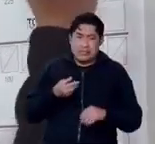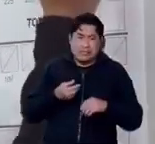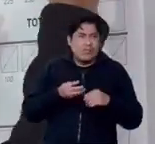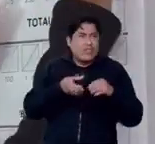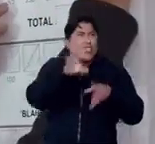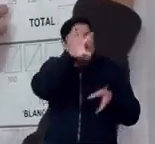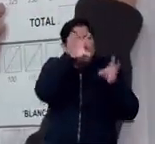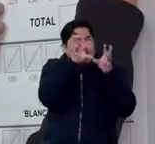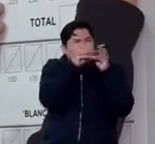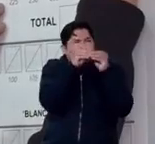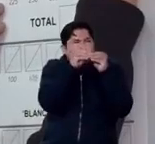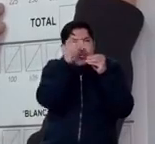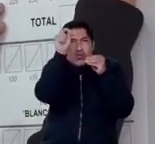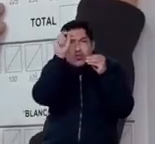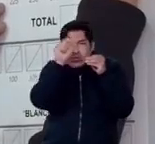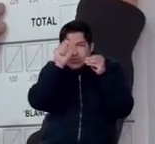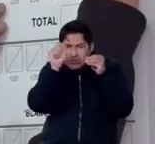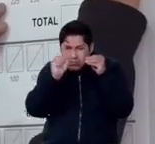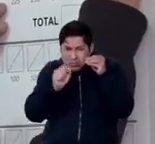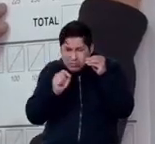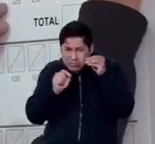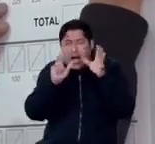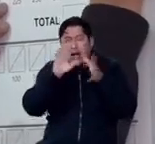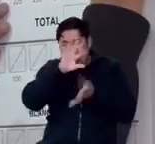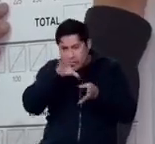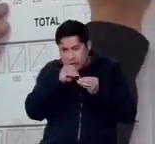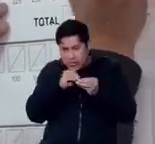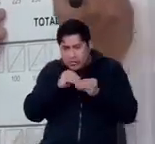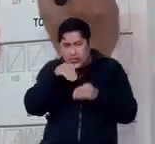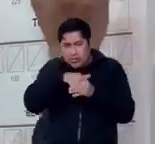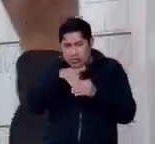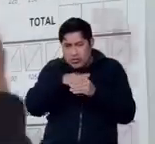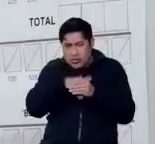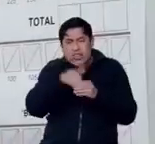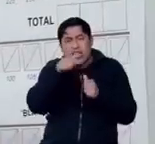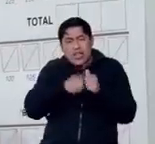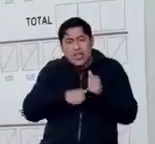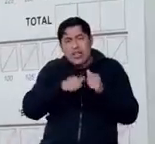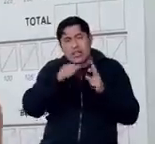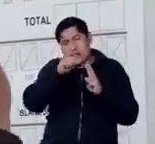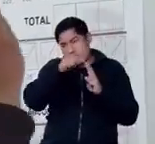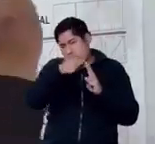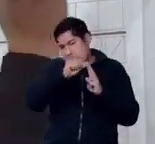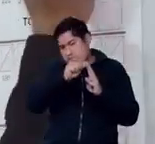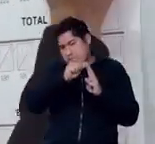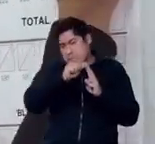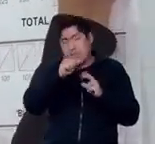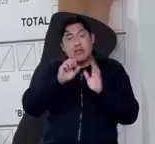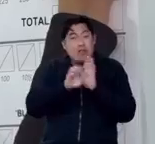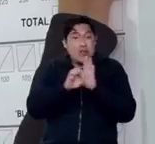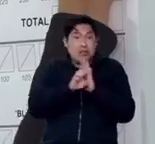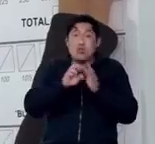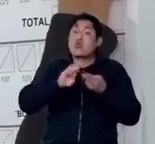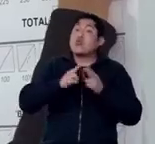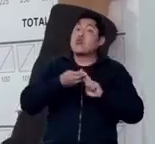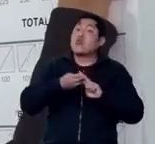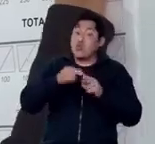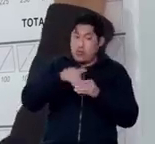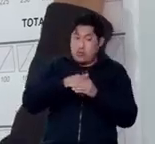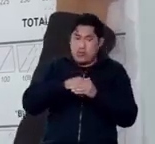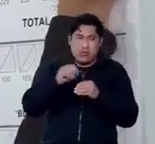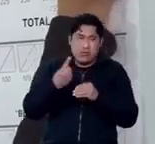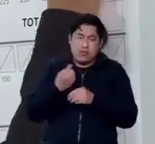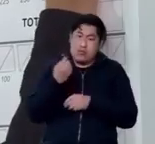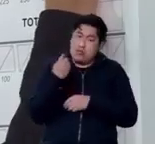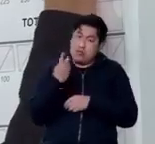Tercero, se suman los votos y se registra al final de cada fila el total de votos obtenidos por cada opción. En caso de que el número que se